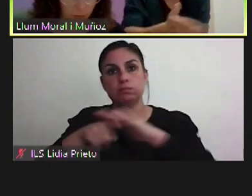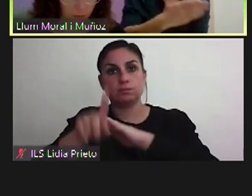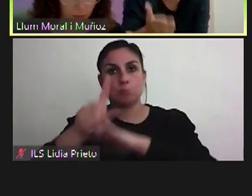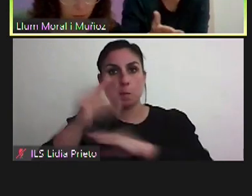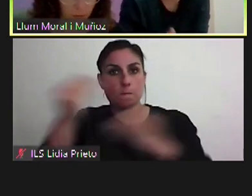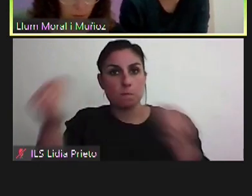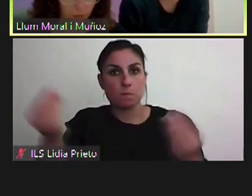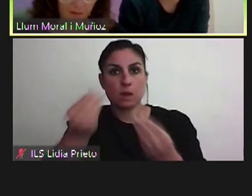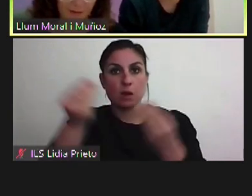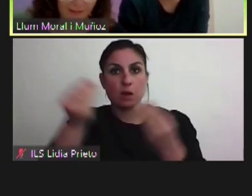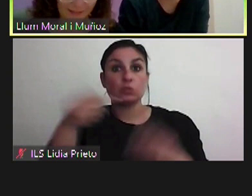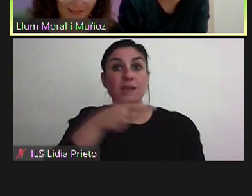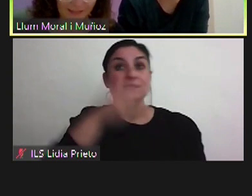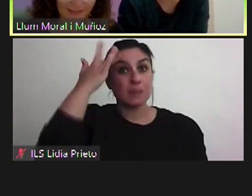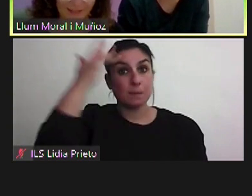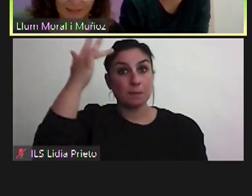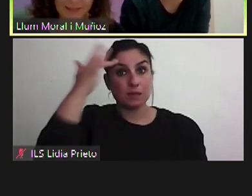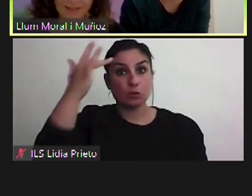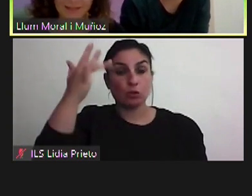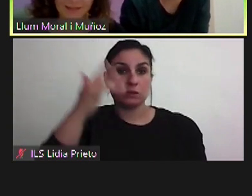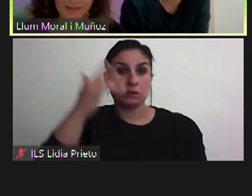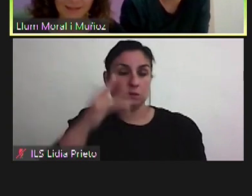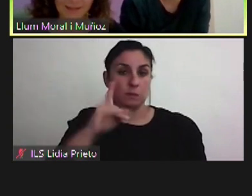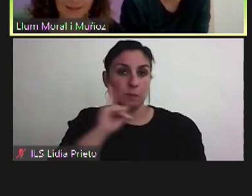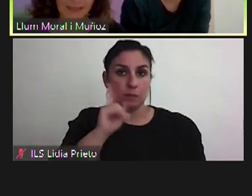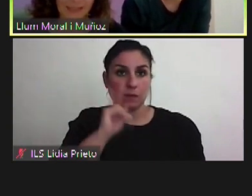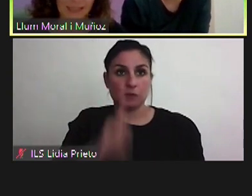este mito es falso totalmente.